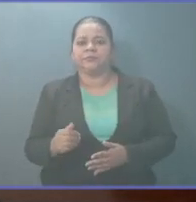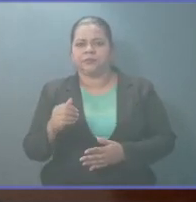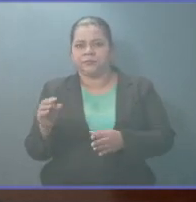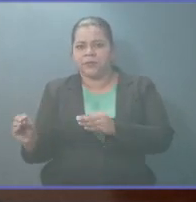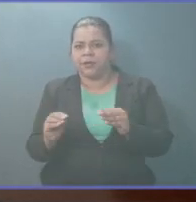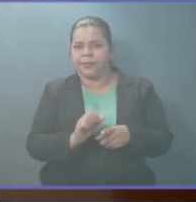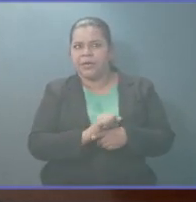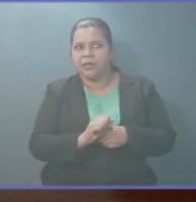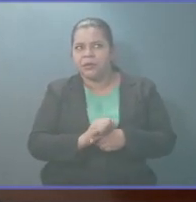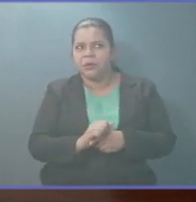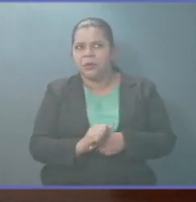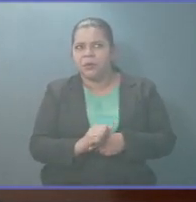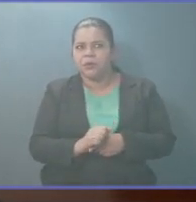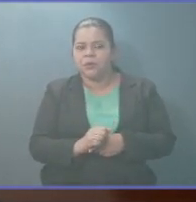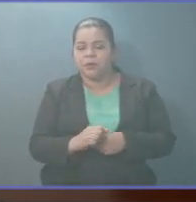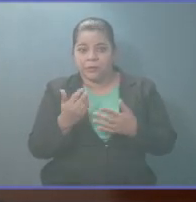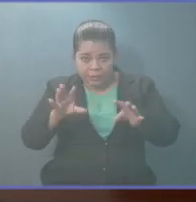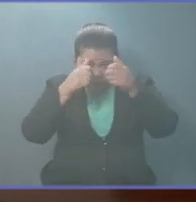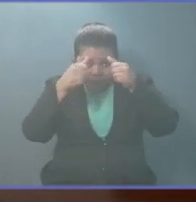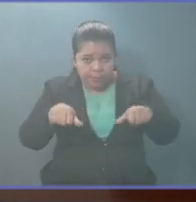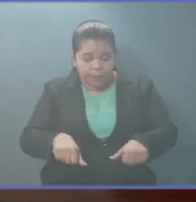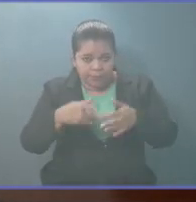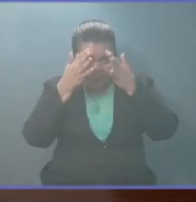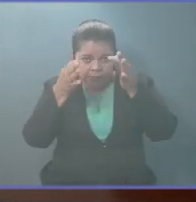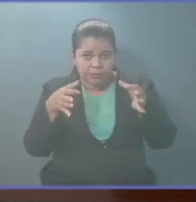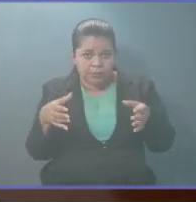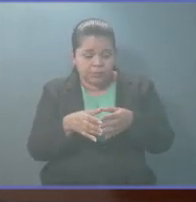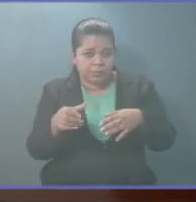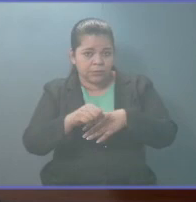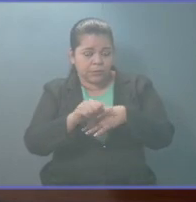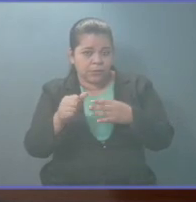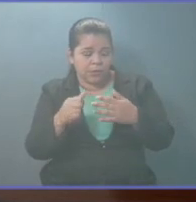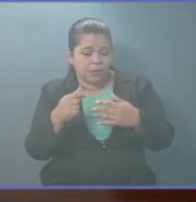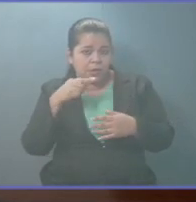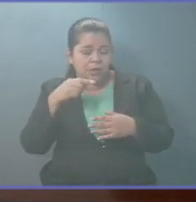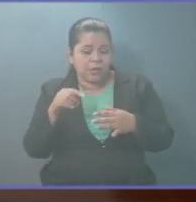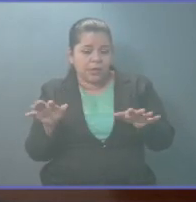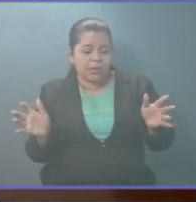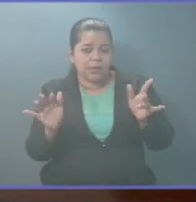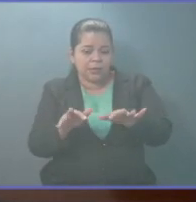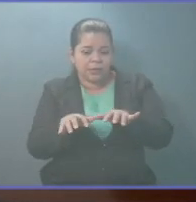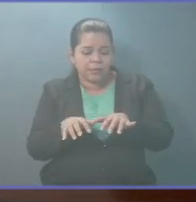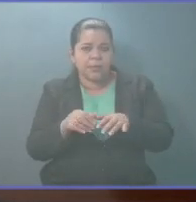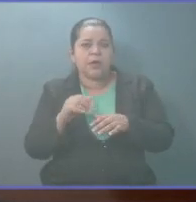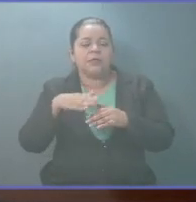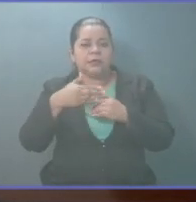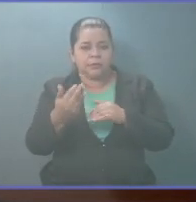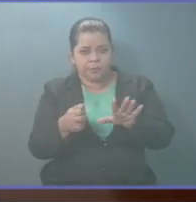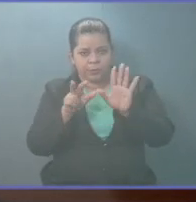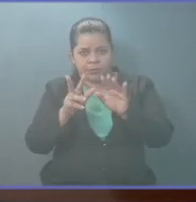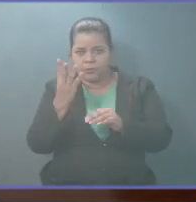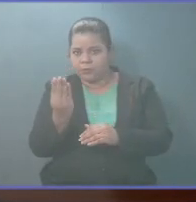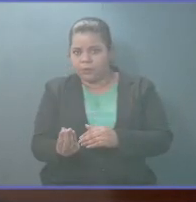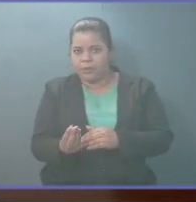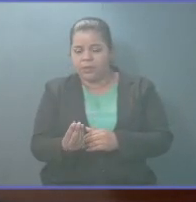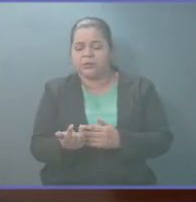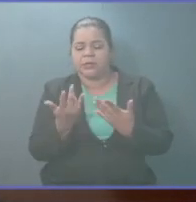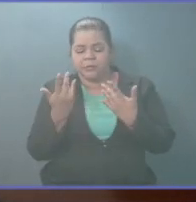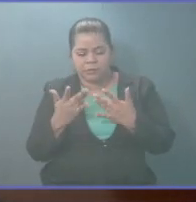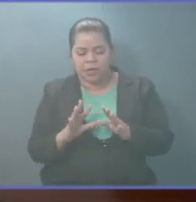con el diputado Ricardo Velázquez. Tiene la palabra. Gracias, presidente. Colegas, si por algo yo estoy agradecido en mi vida